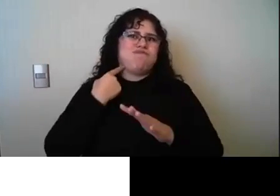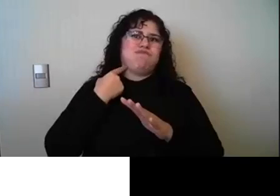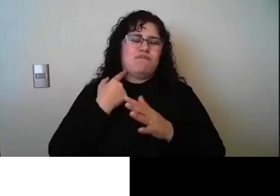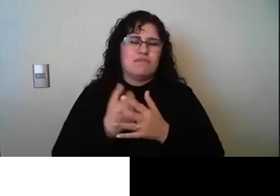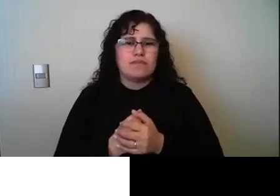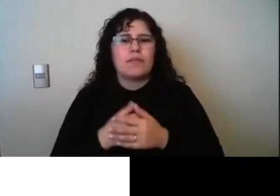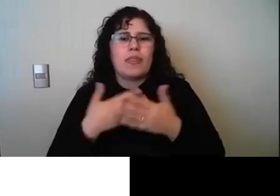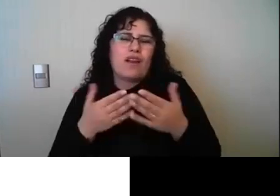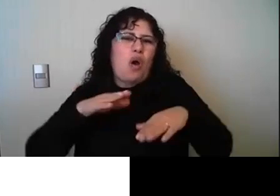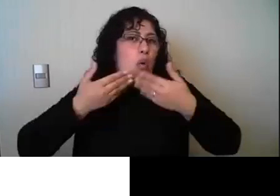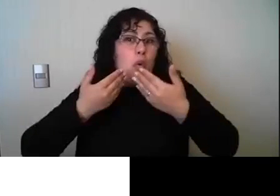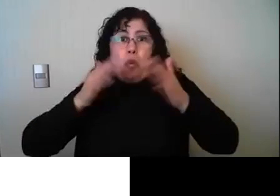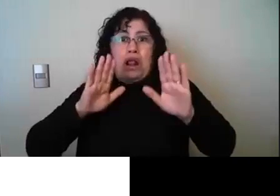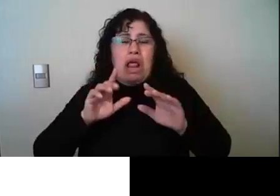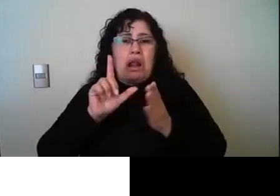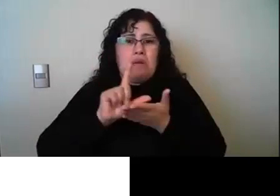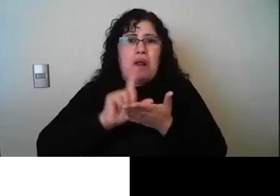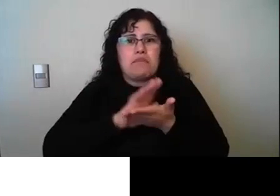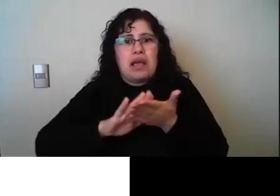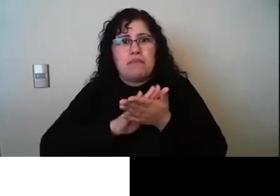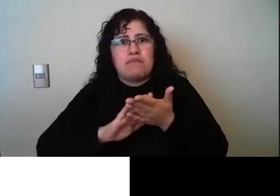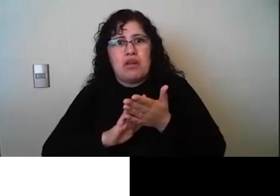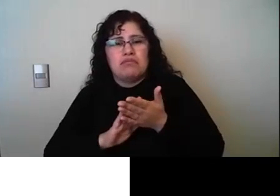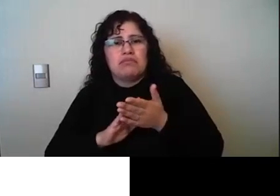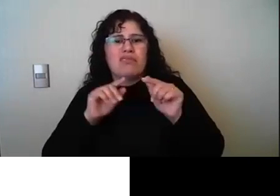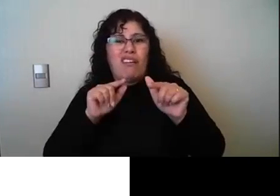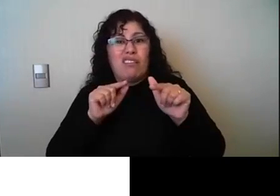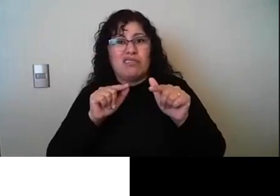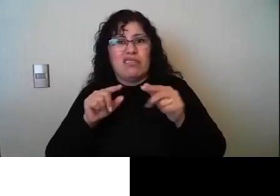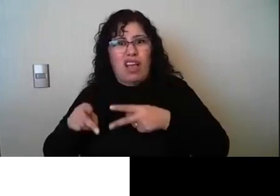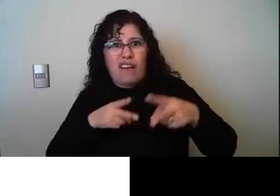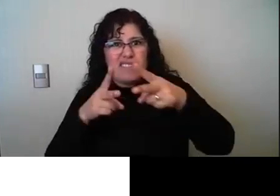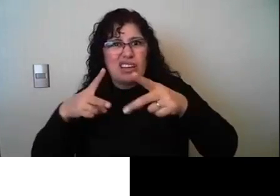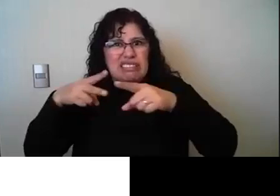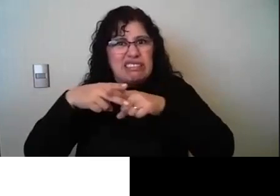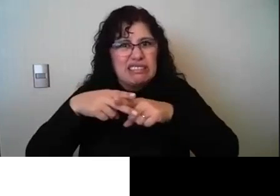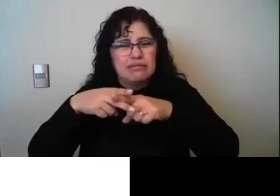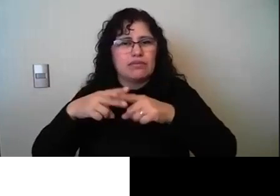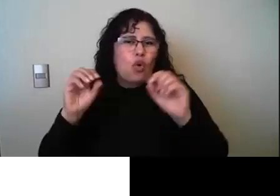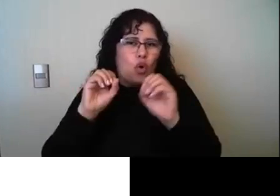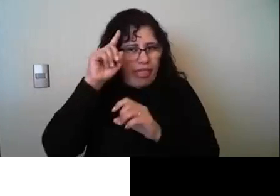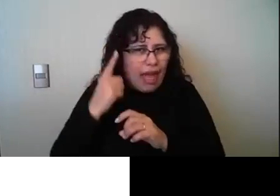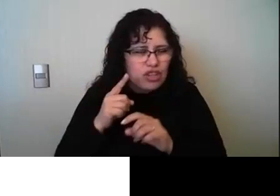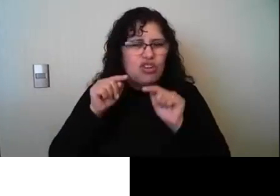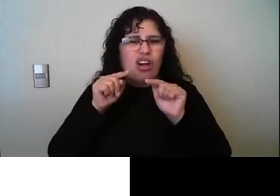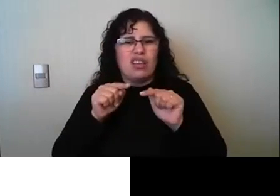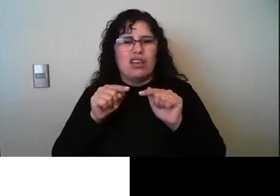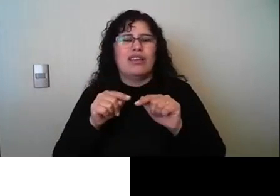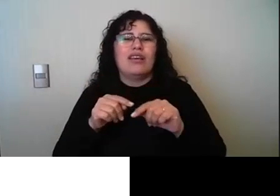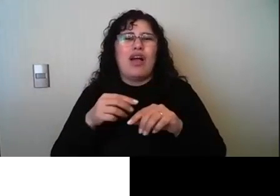se puede producir la pérdida de la información, pero en el caso de la cápsula interna es el brazo posterior. Y luego del